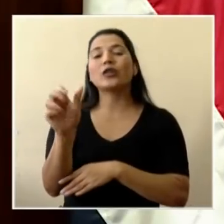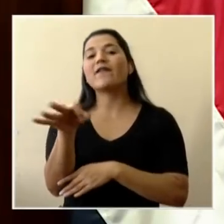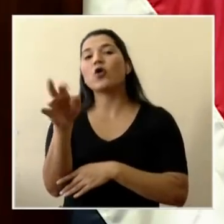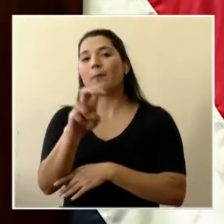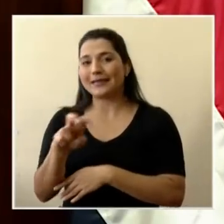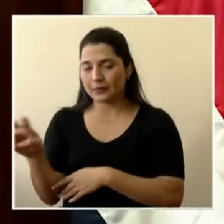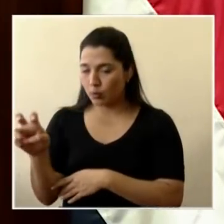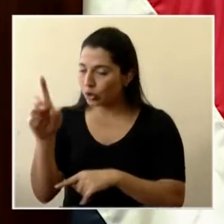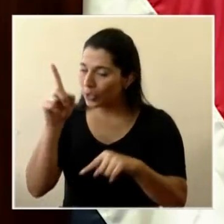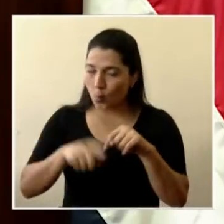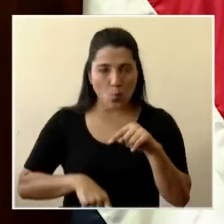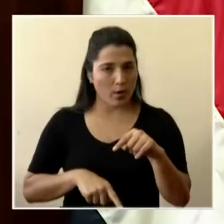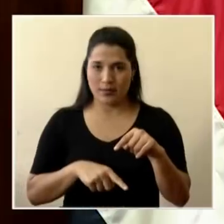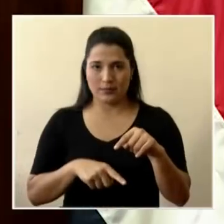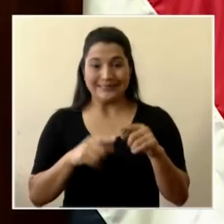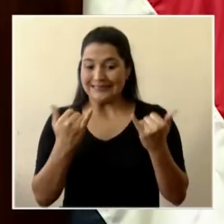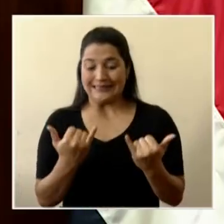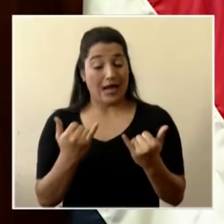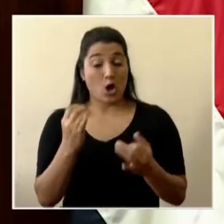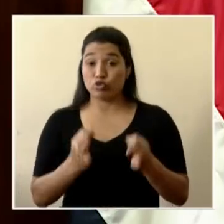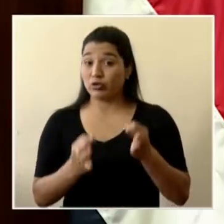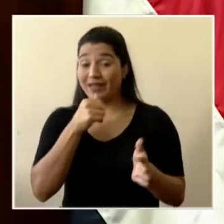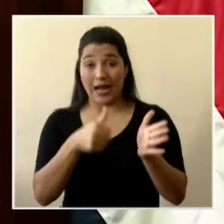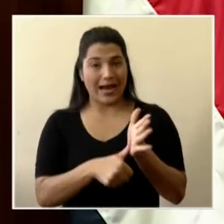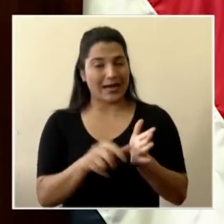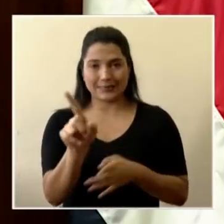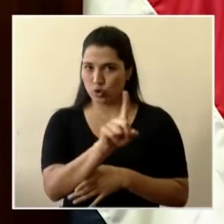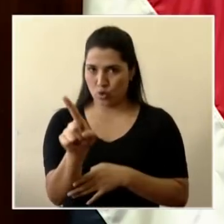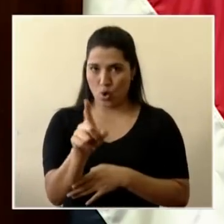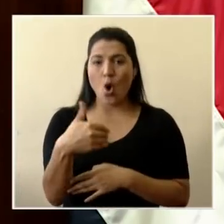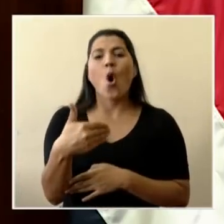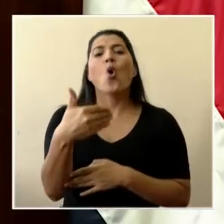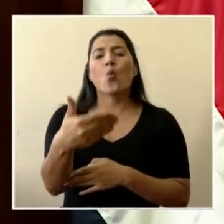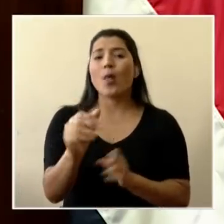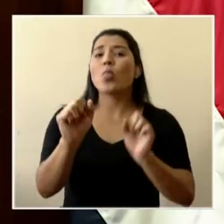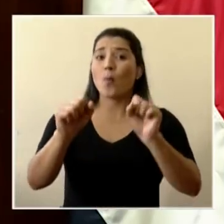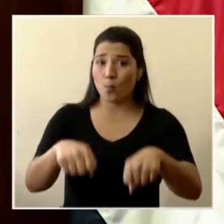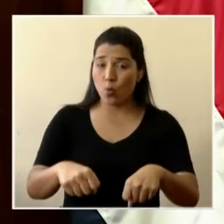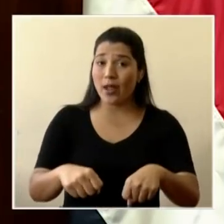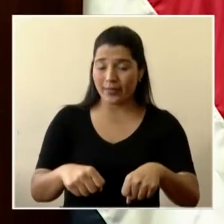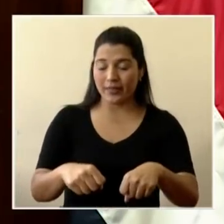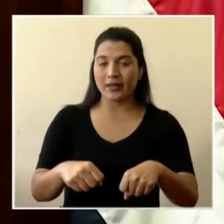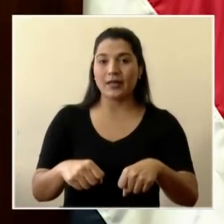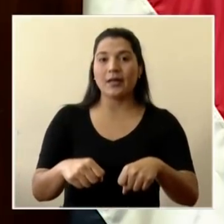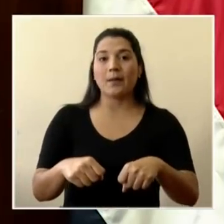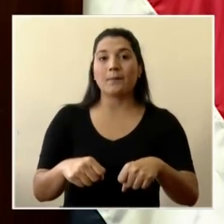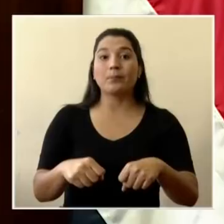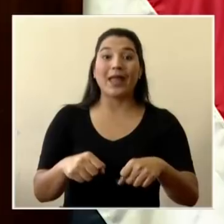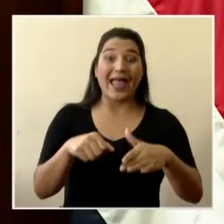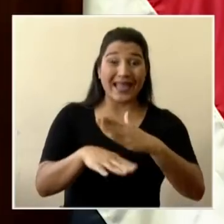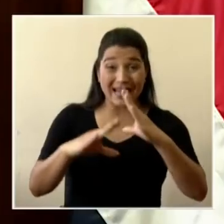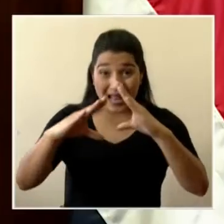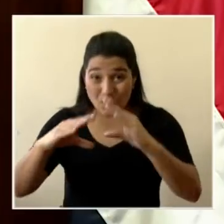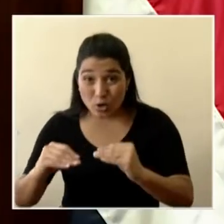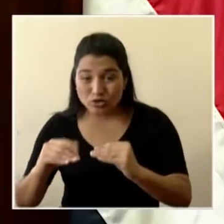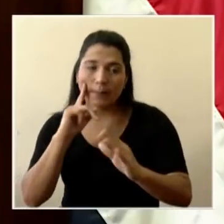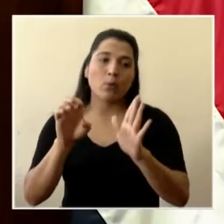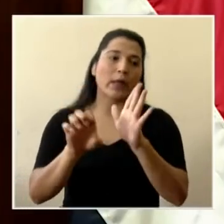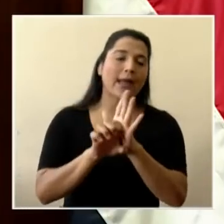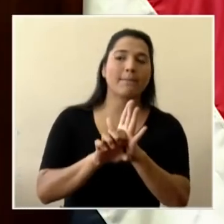¿Cuándo podría funcionar? Bueno, para el horario nocturno, que es la restricción total. Por ejemplo, personas que se mueven, entran a las 10